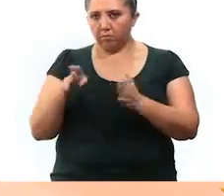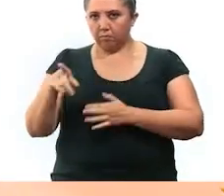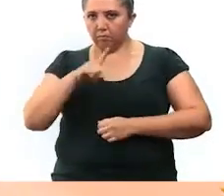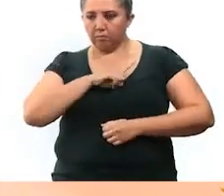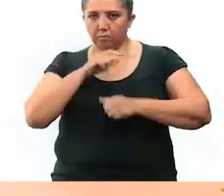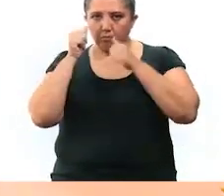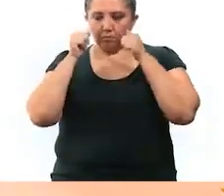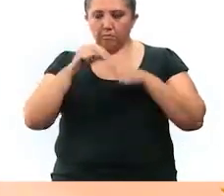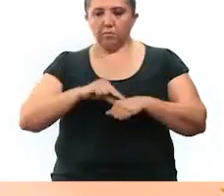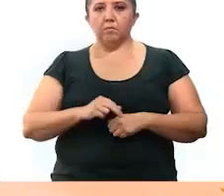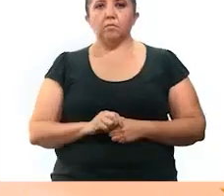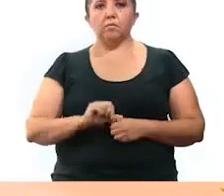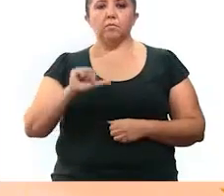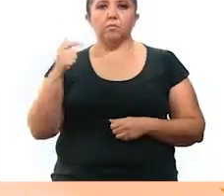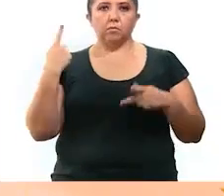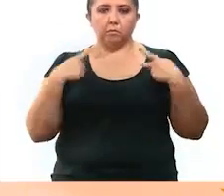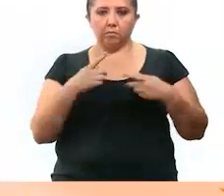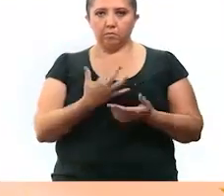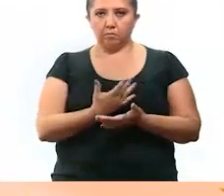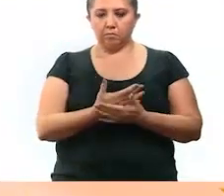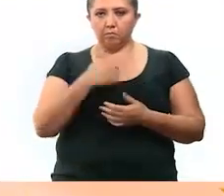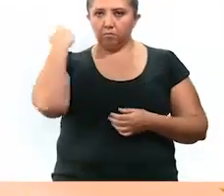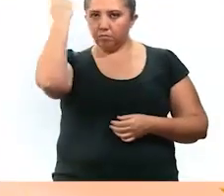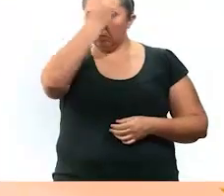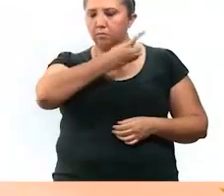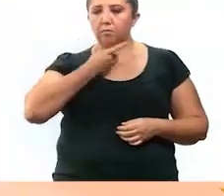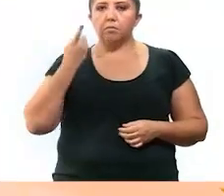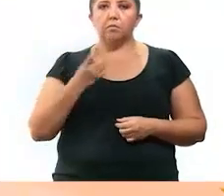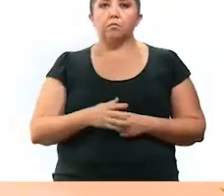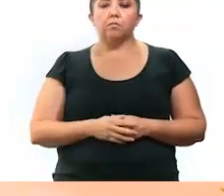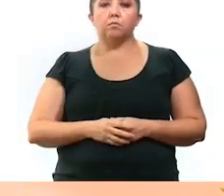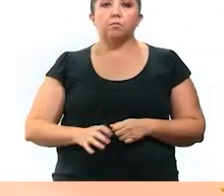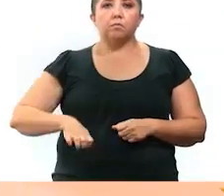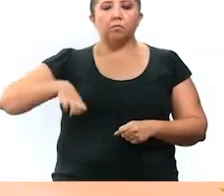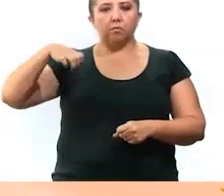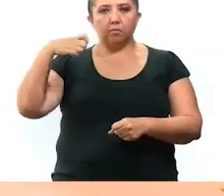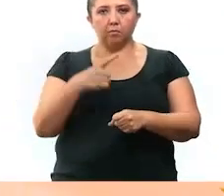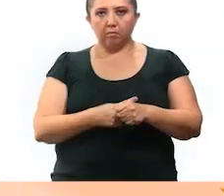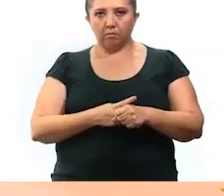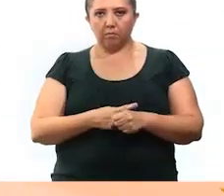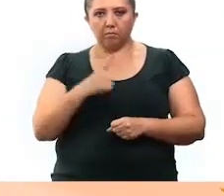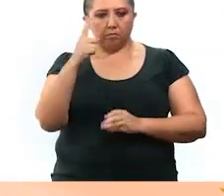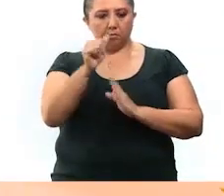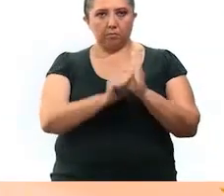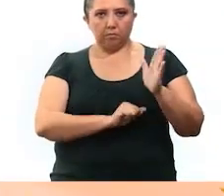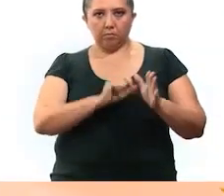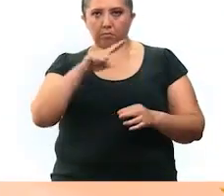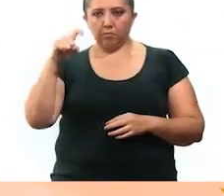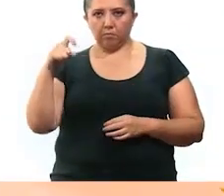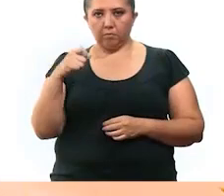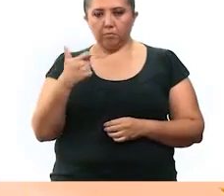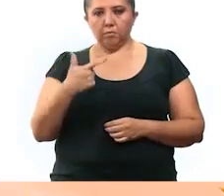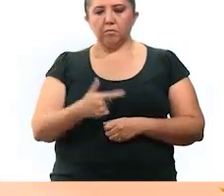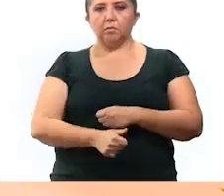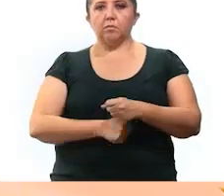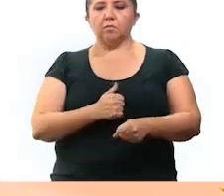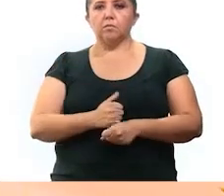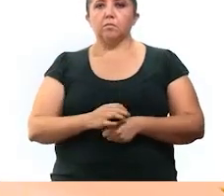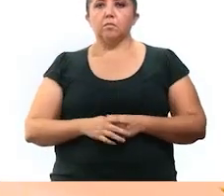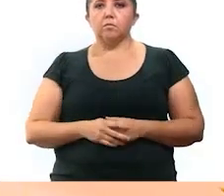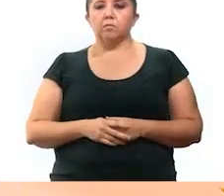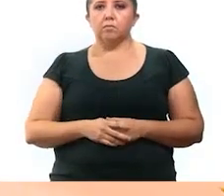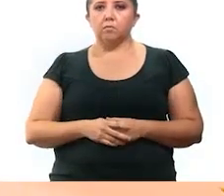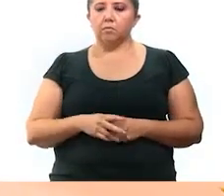públicos y en aislamiento total. Hay otros pacientes a la espera del diagnóstico. El rango de edad de los casos es de 1 mes a 107